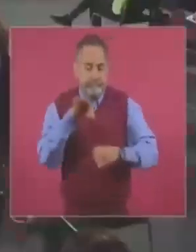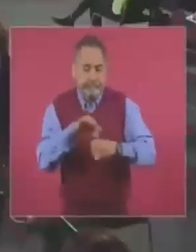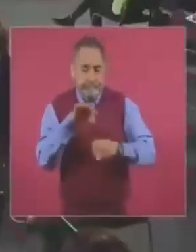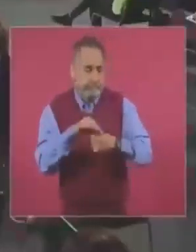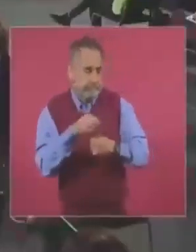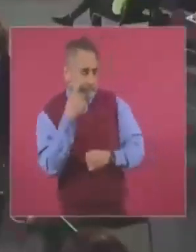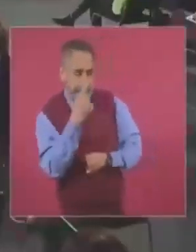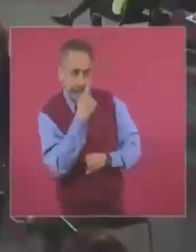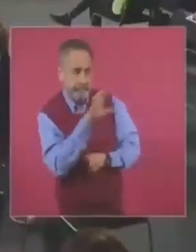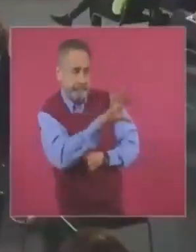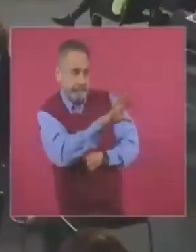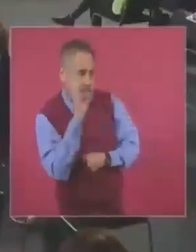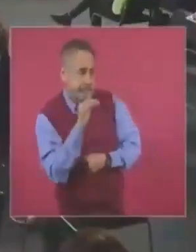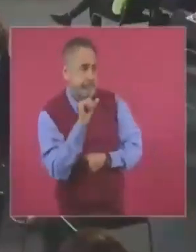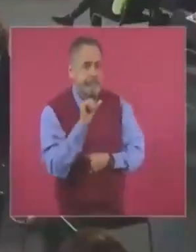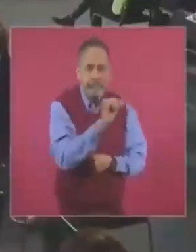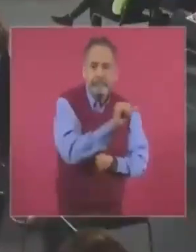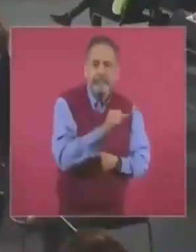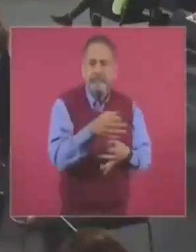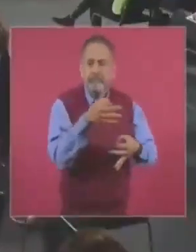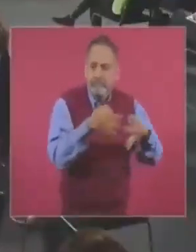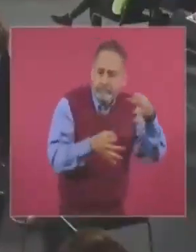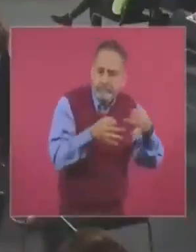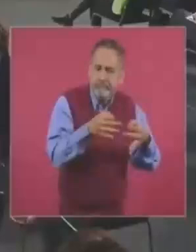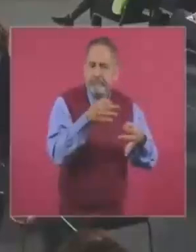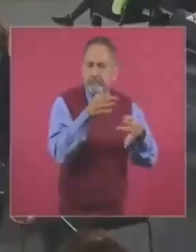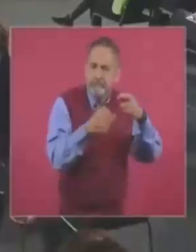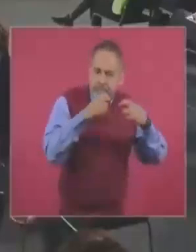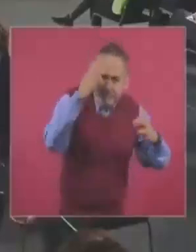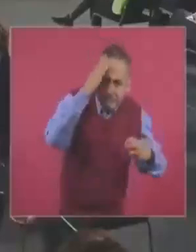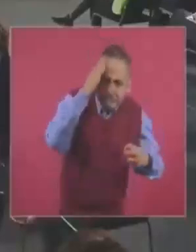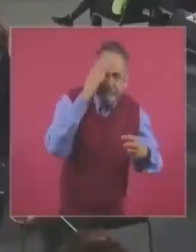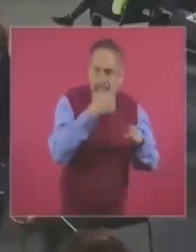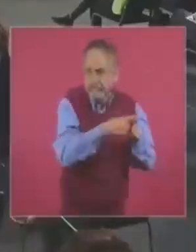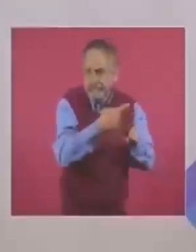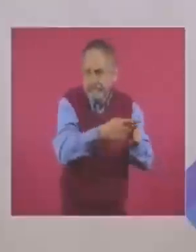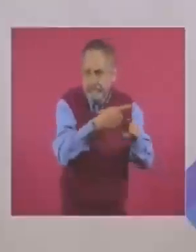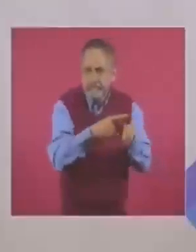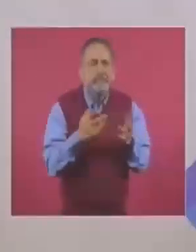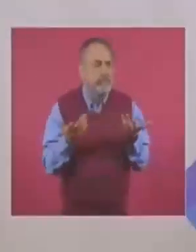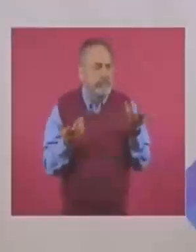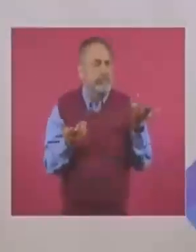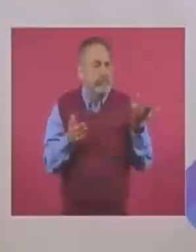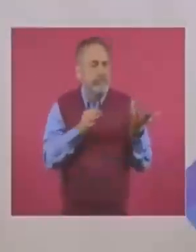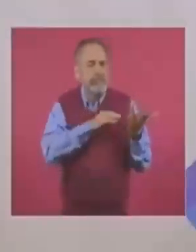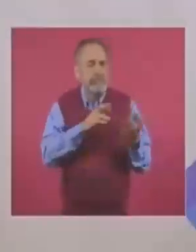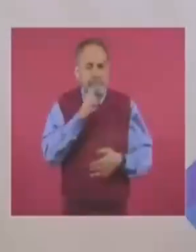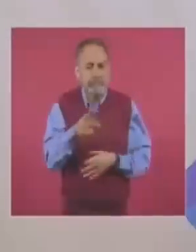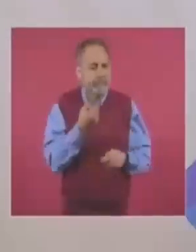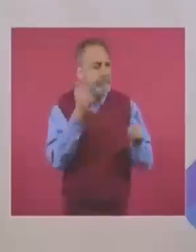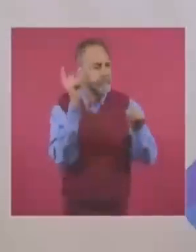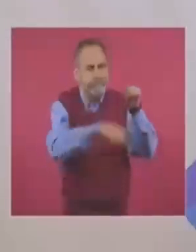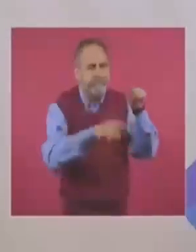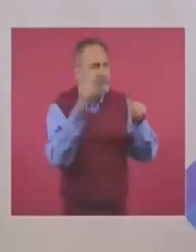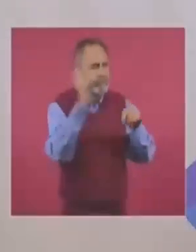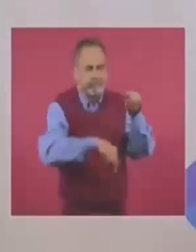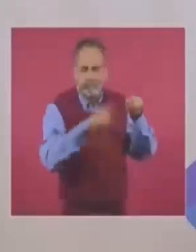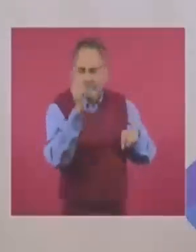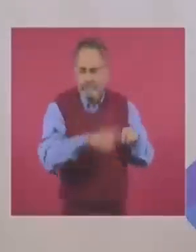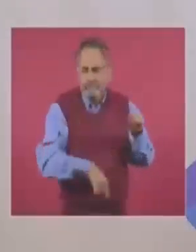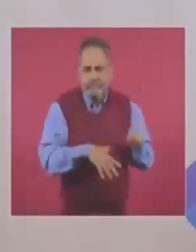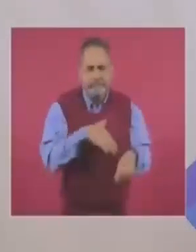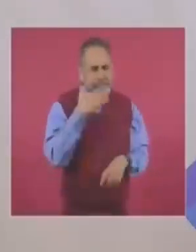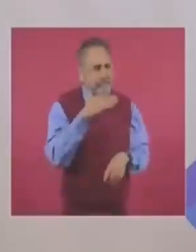Estados Unidos y Canadá, conocido como TEMEC, Tratado entre México, Estados Unidos y Canadá. Y en ese